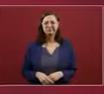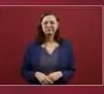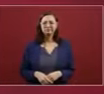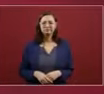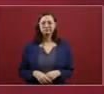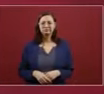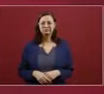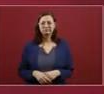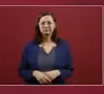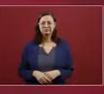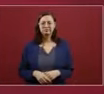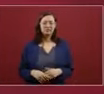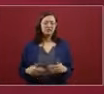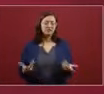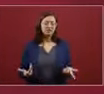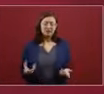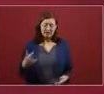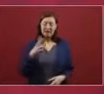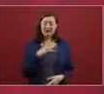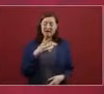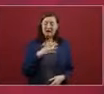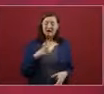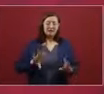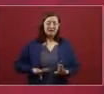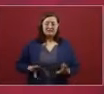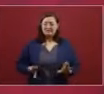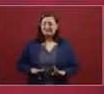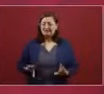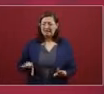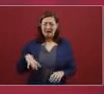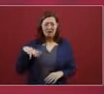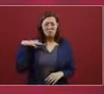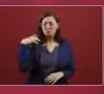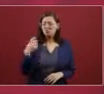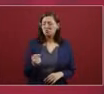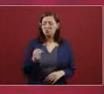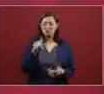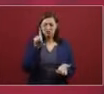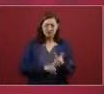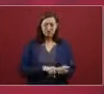gobierno y se da en la sociedad en su conjunto.